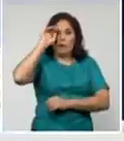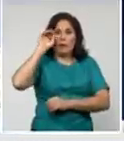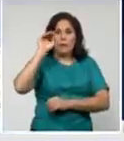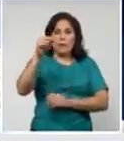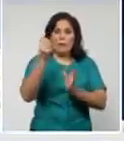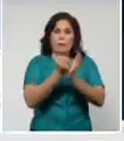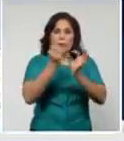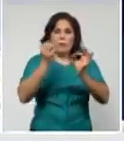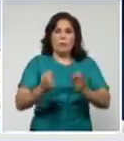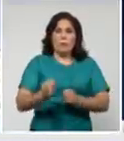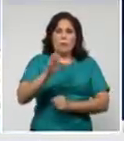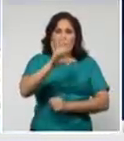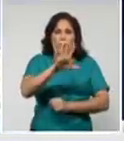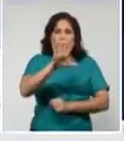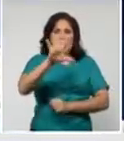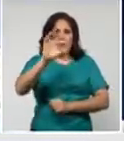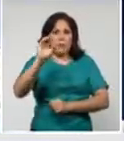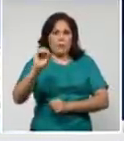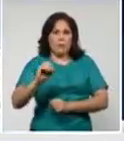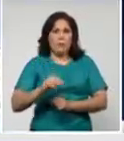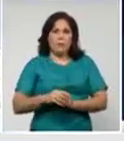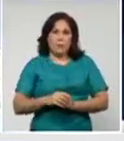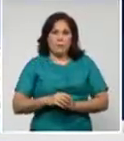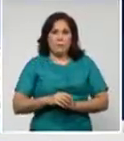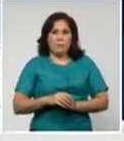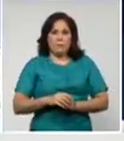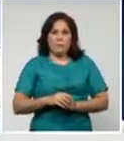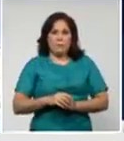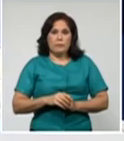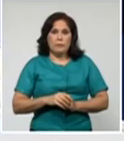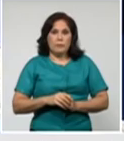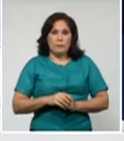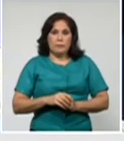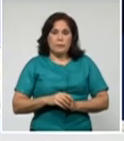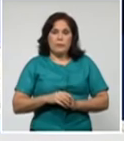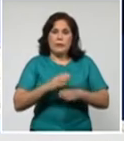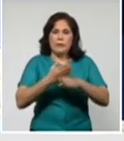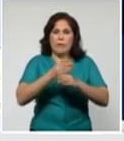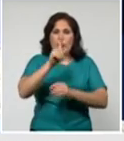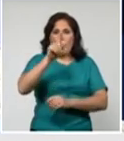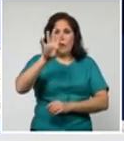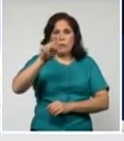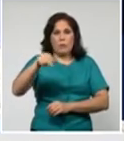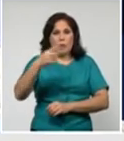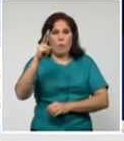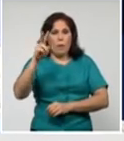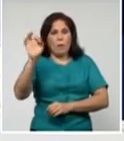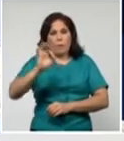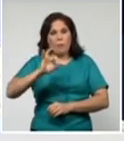confirmados 550, que es el 14,2%.